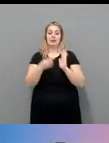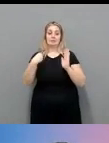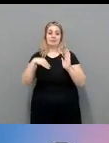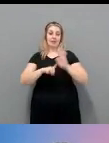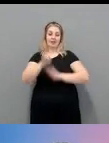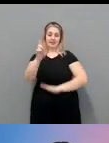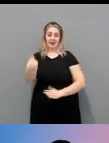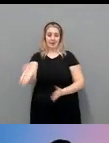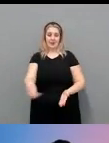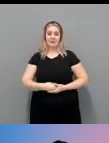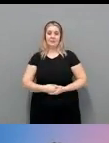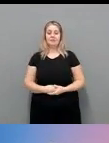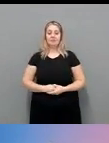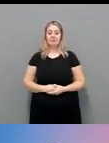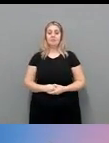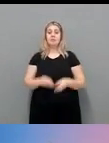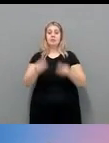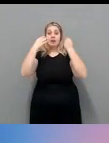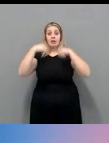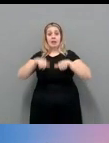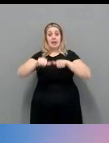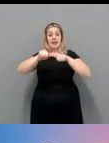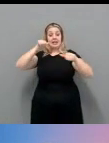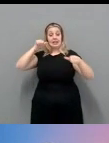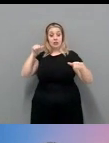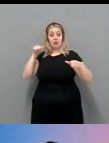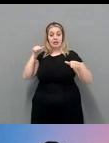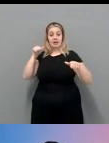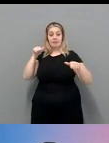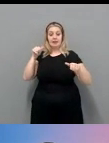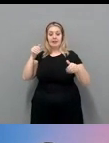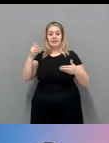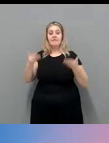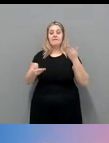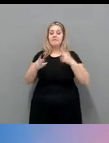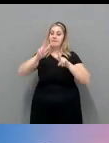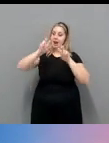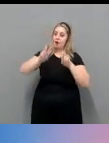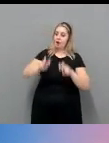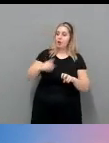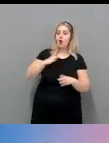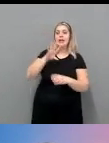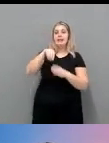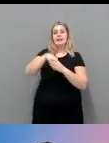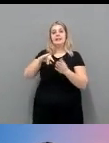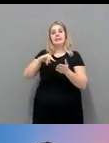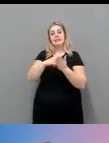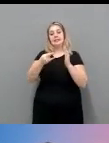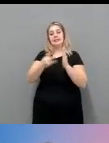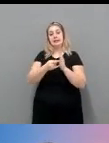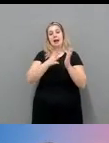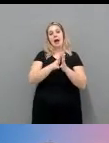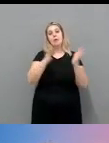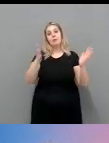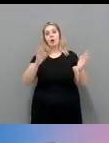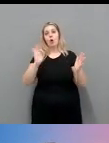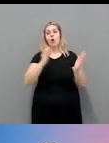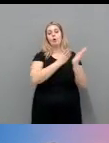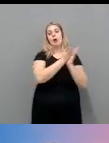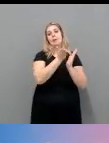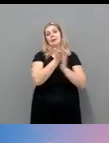desarrollo. Históricamente, la valoración o la intervención con un sistema aumentativo alternativo de la